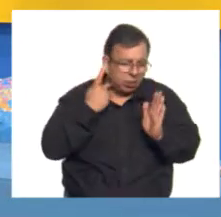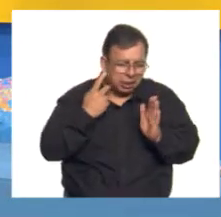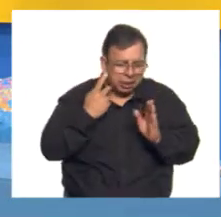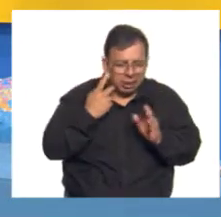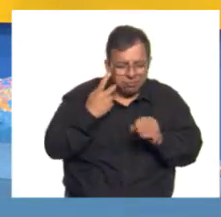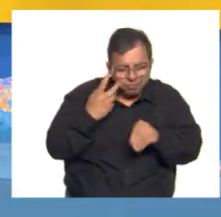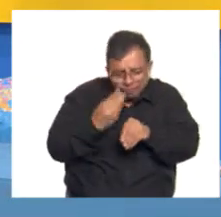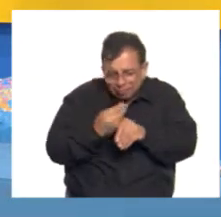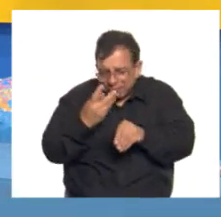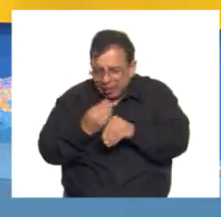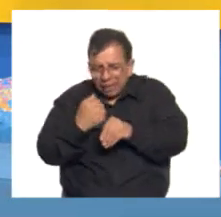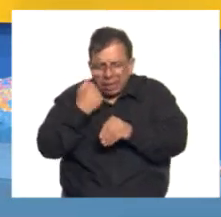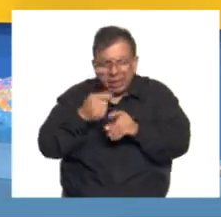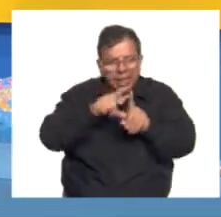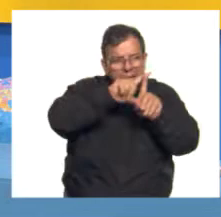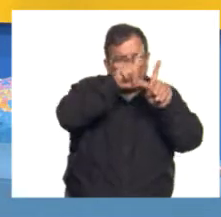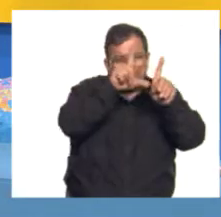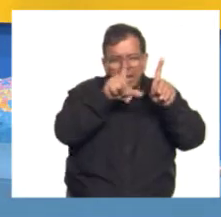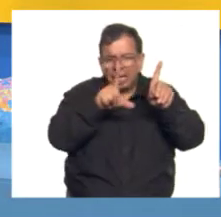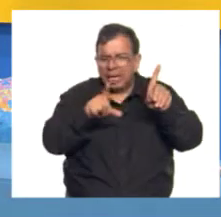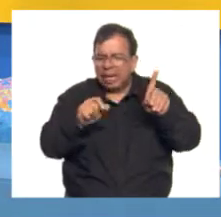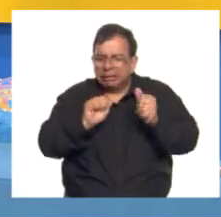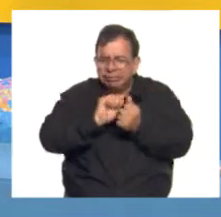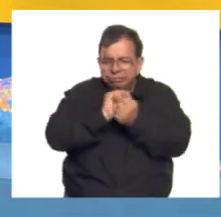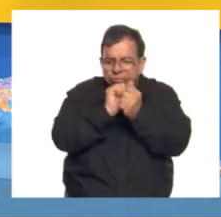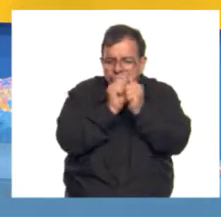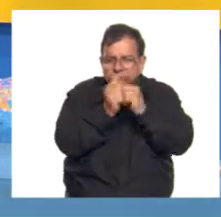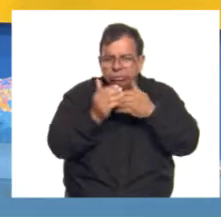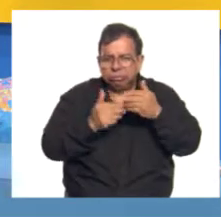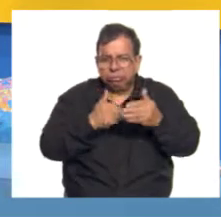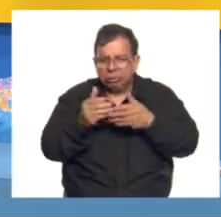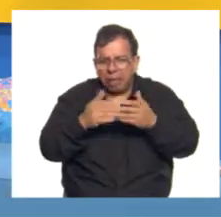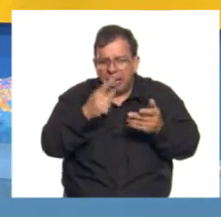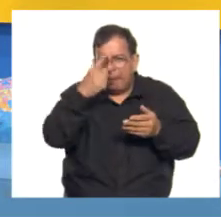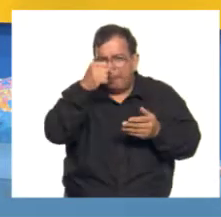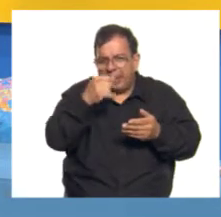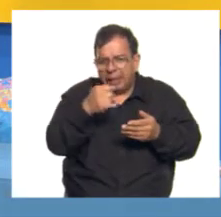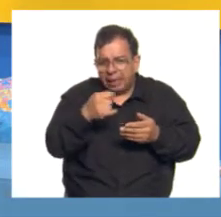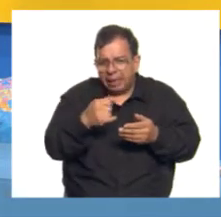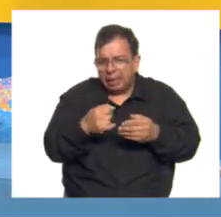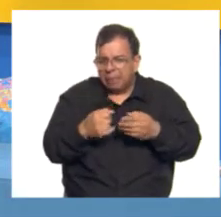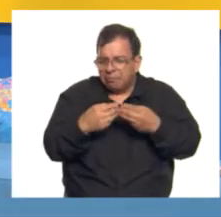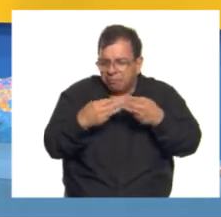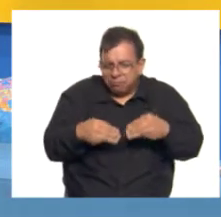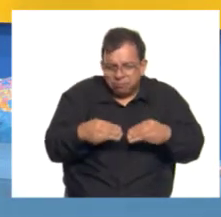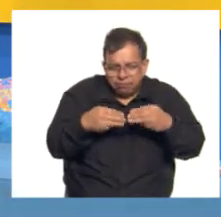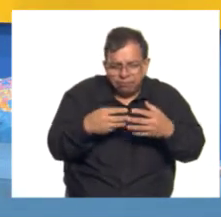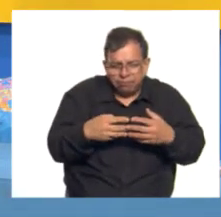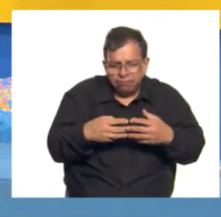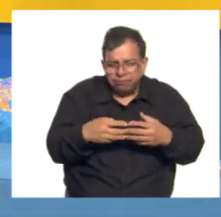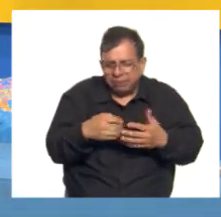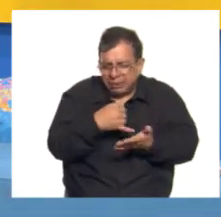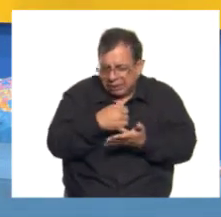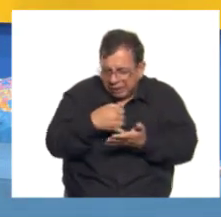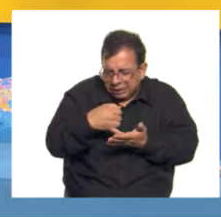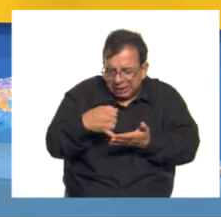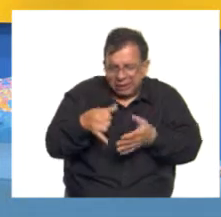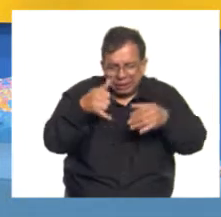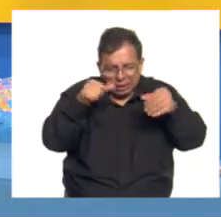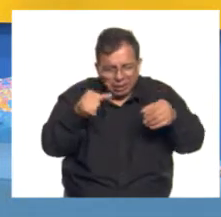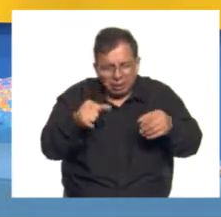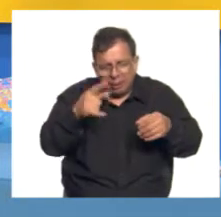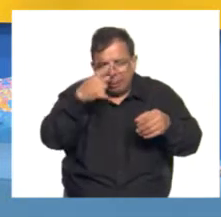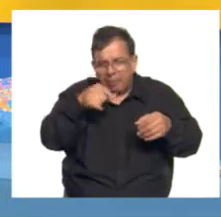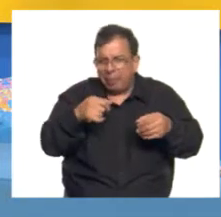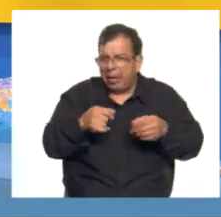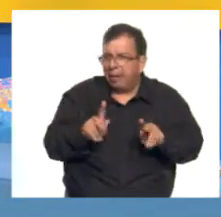la modernización del país y esto se pretendió que aumentara la producción de mercancías y productos agropecuarios destinados a